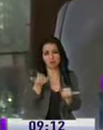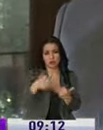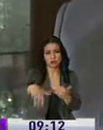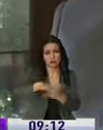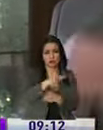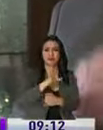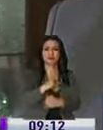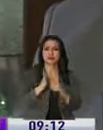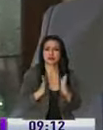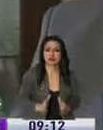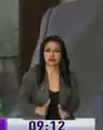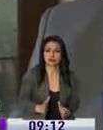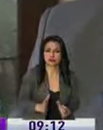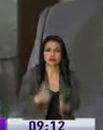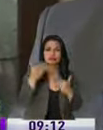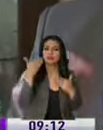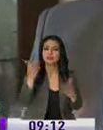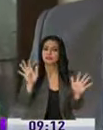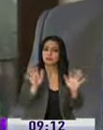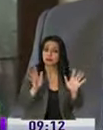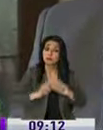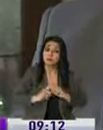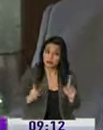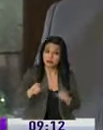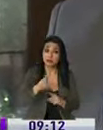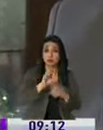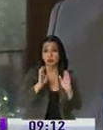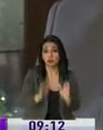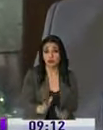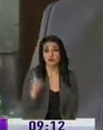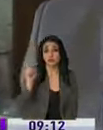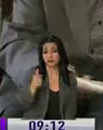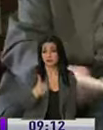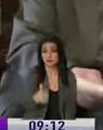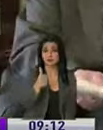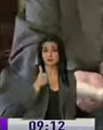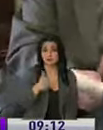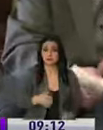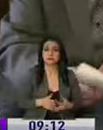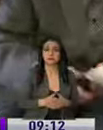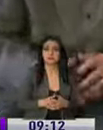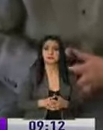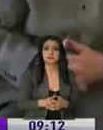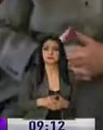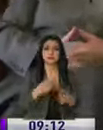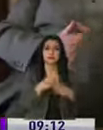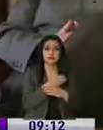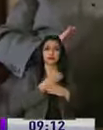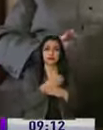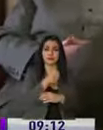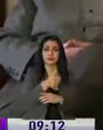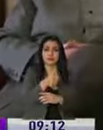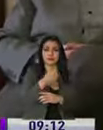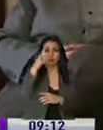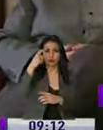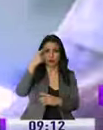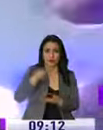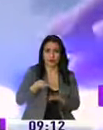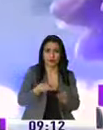todos los técnicos, todos los políticos, pero sí a las necesidades del país. De acuerdo a cifras presentadas por el régimen,